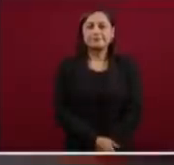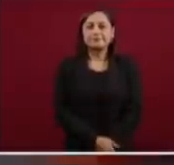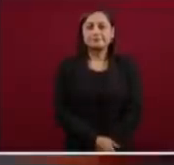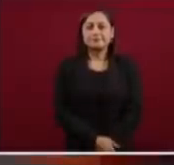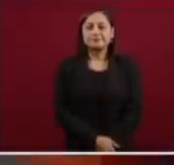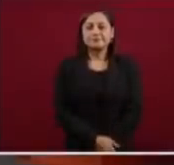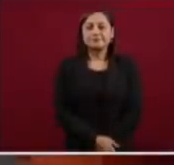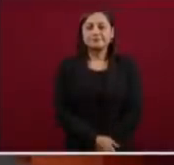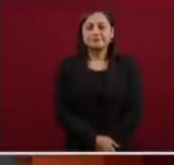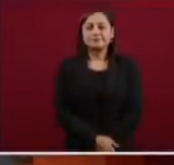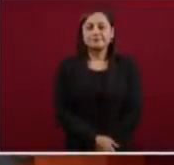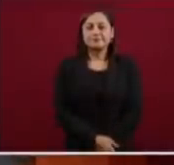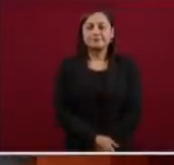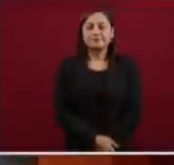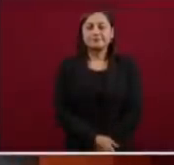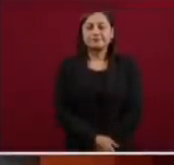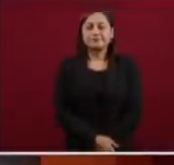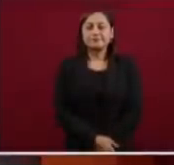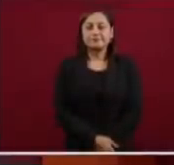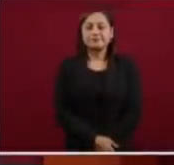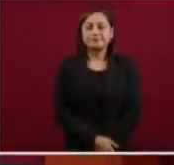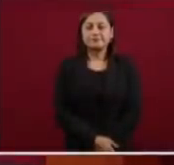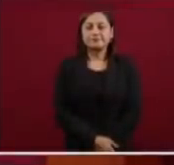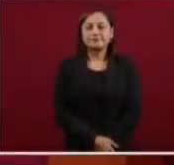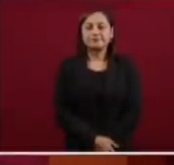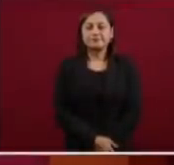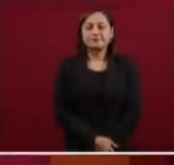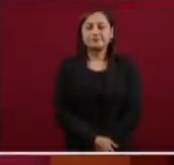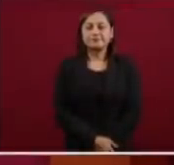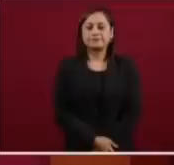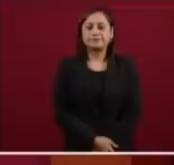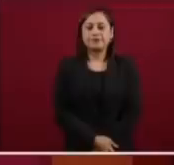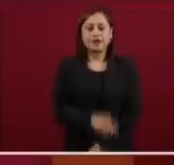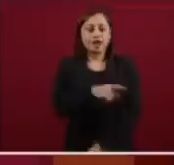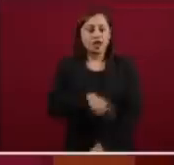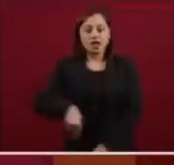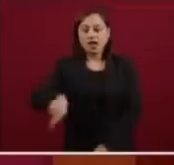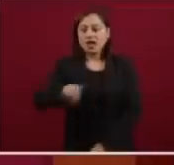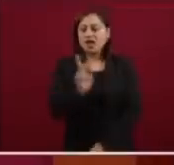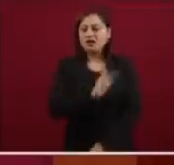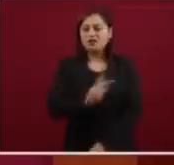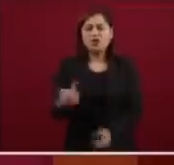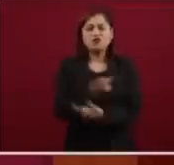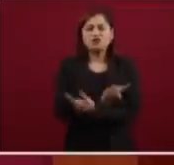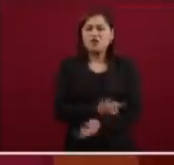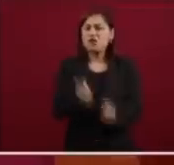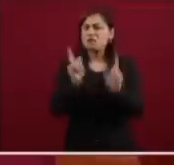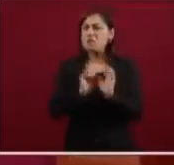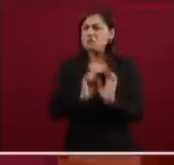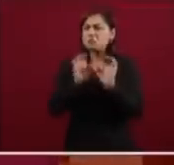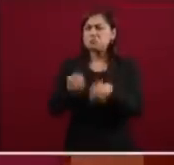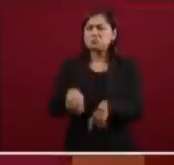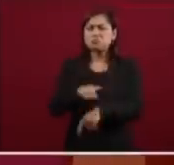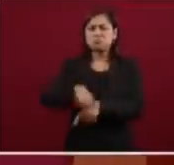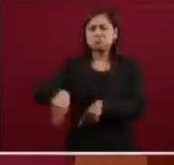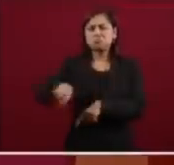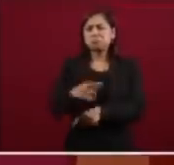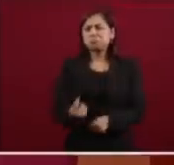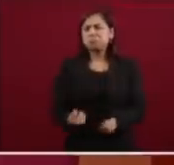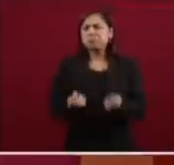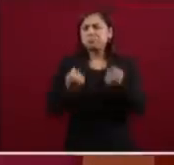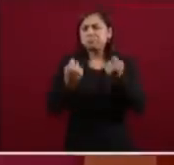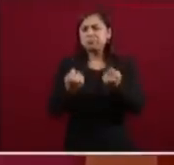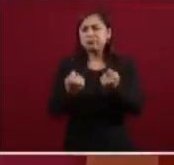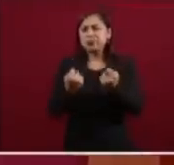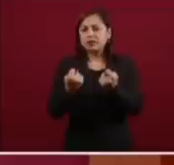y estaba permitido que todos lo hicieran y el funcionario público sólo le